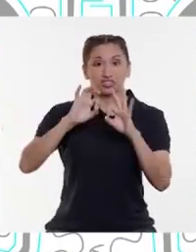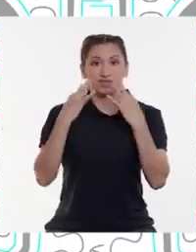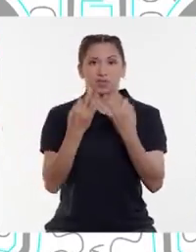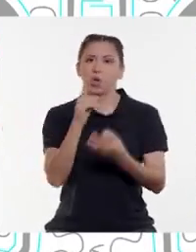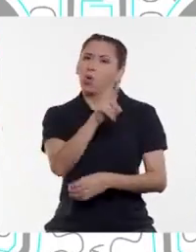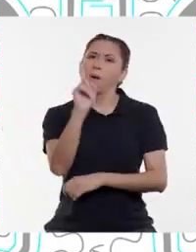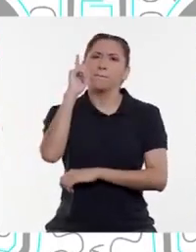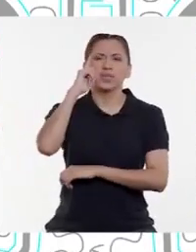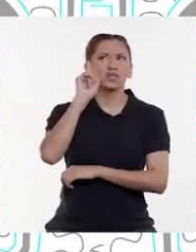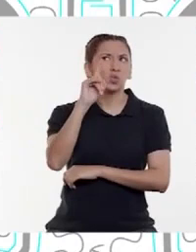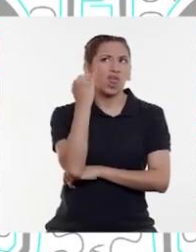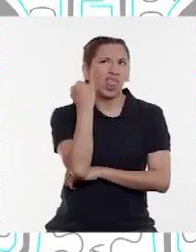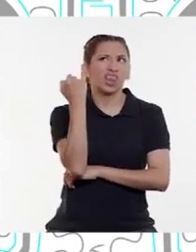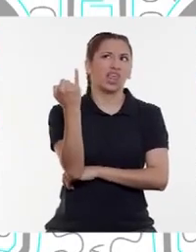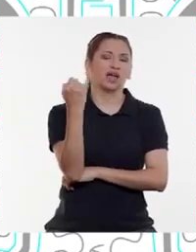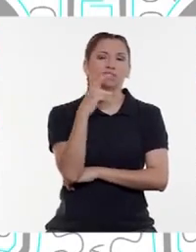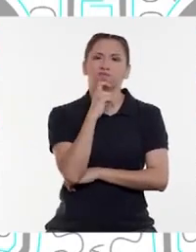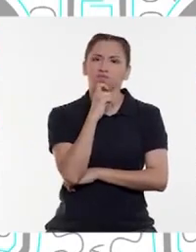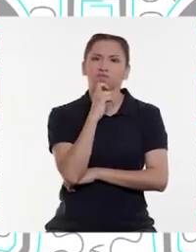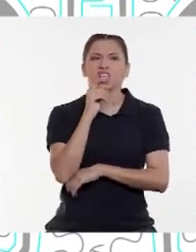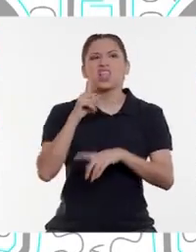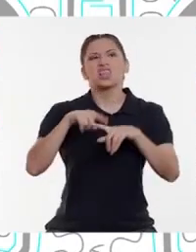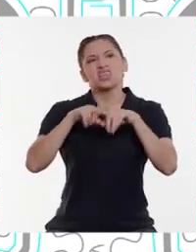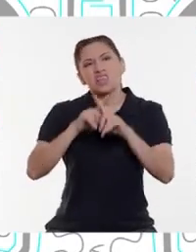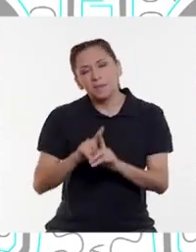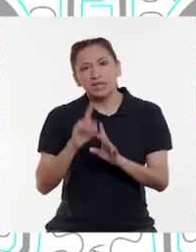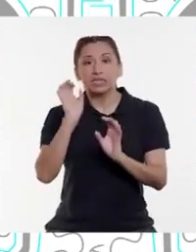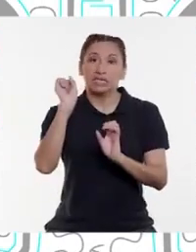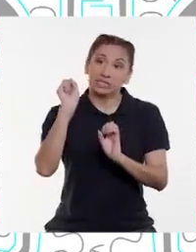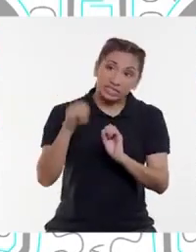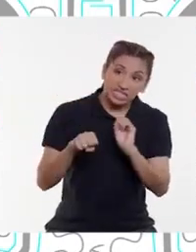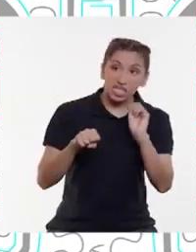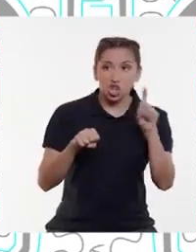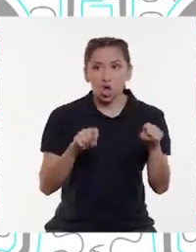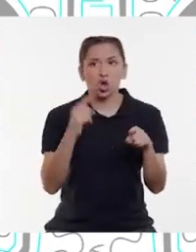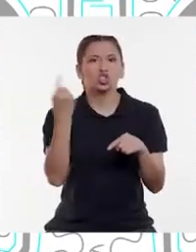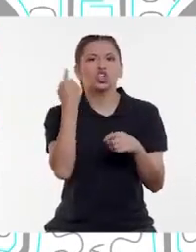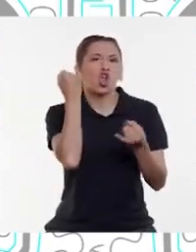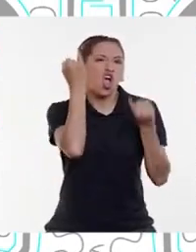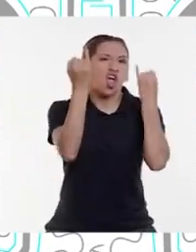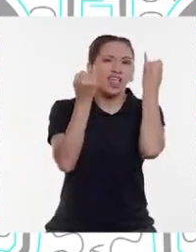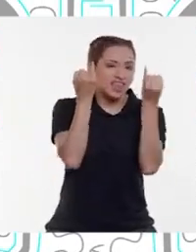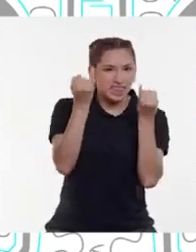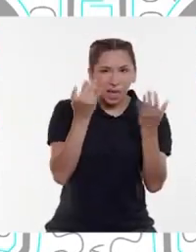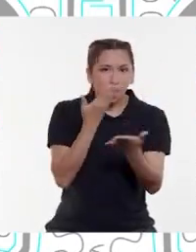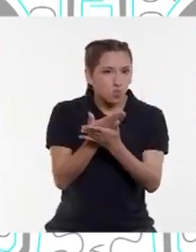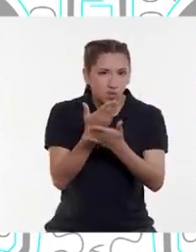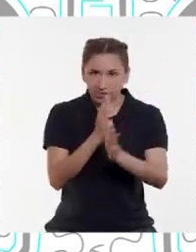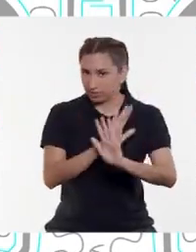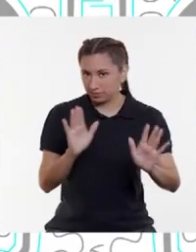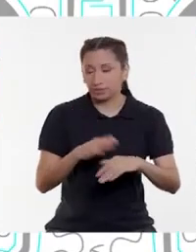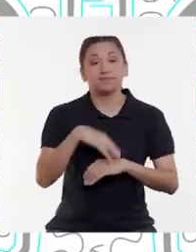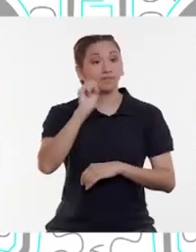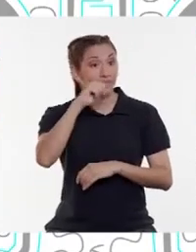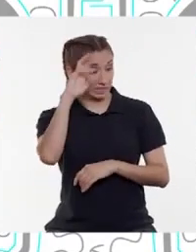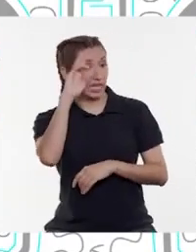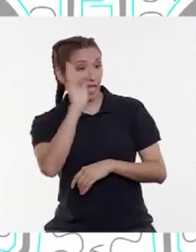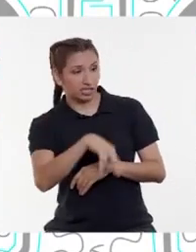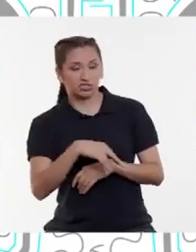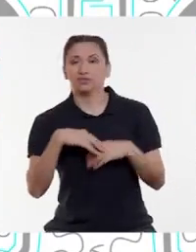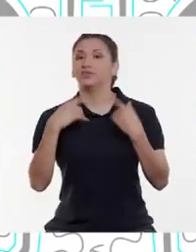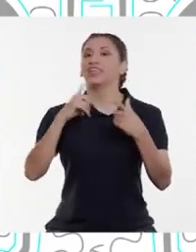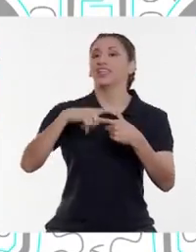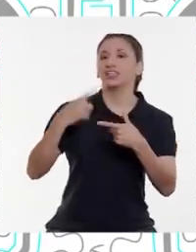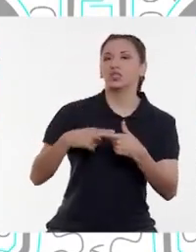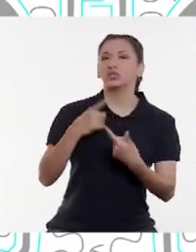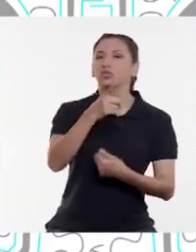tenemos que pensar en una hipótesis, es decir, posibles respuestas a la pregunta investigable. Correcto, Cubi. Entonces, chicas